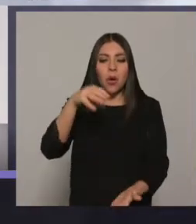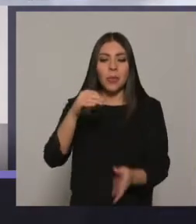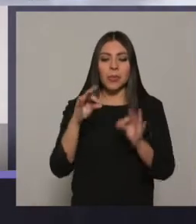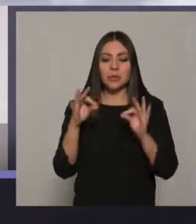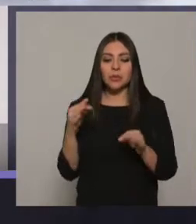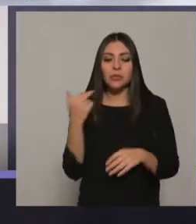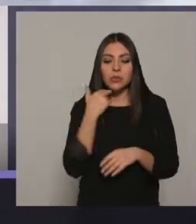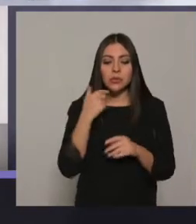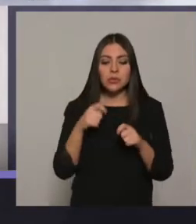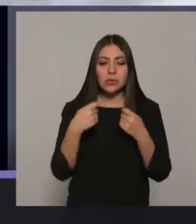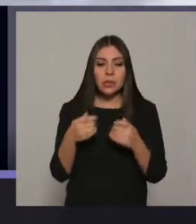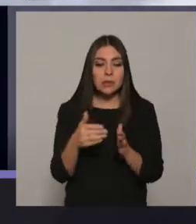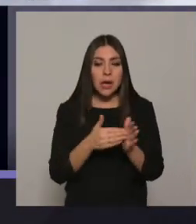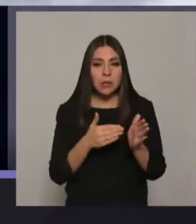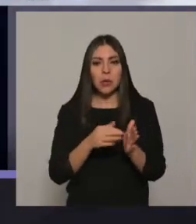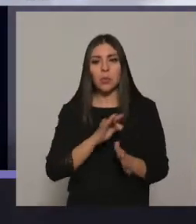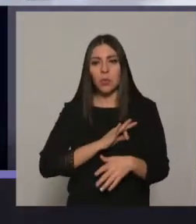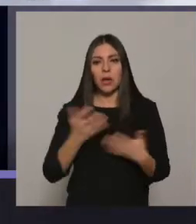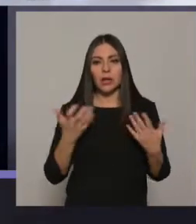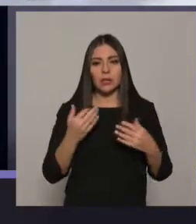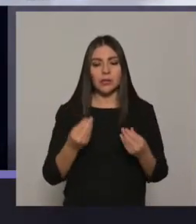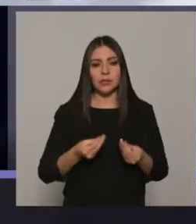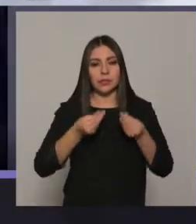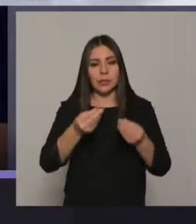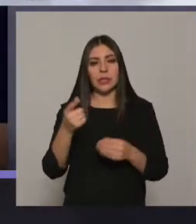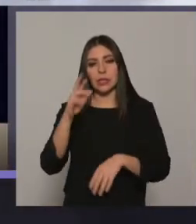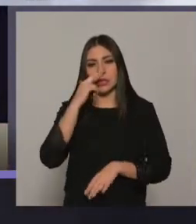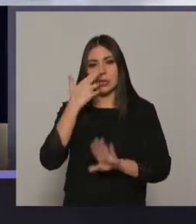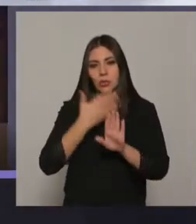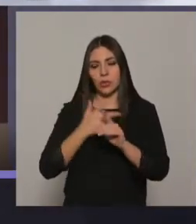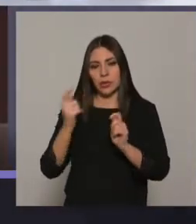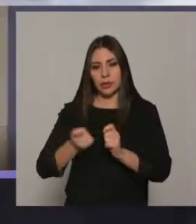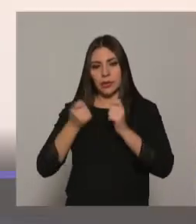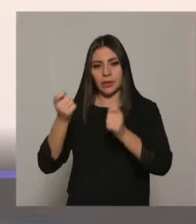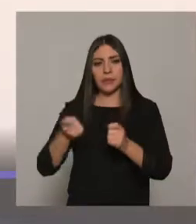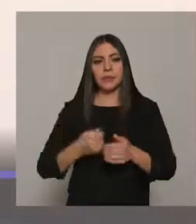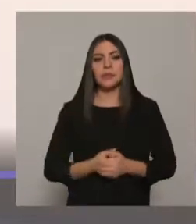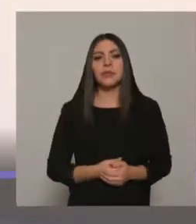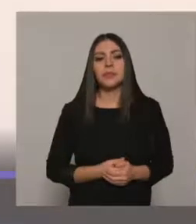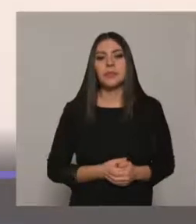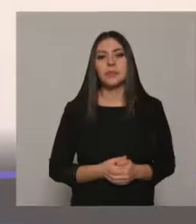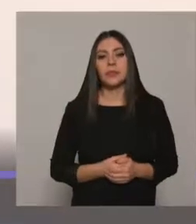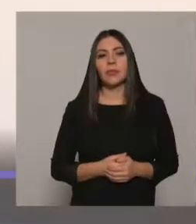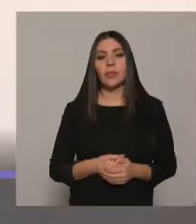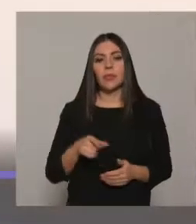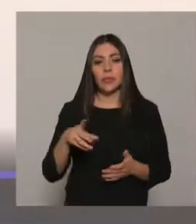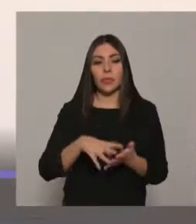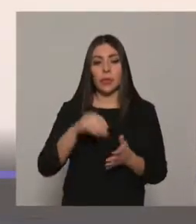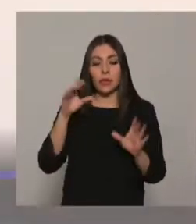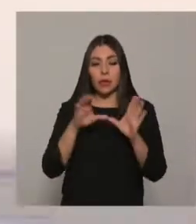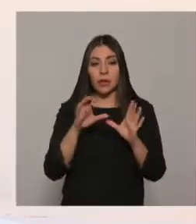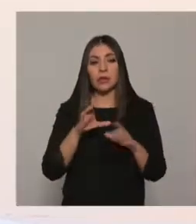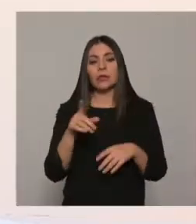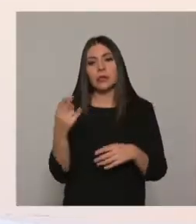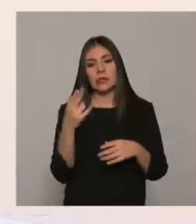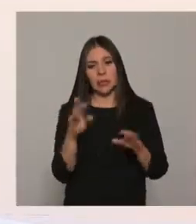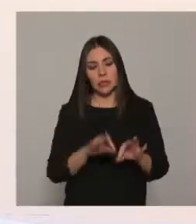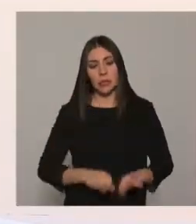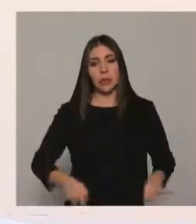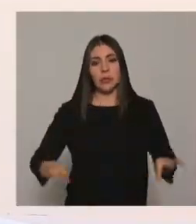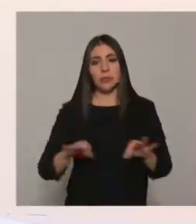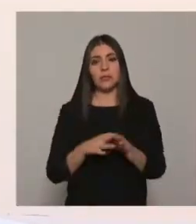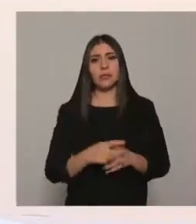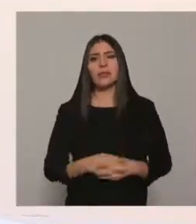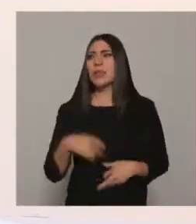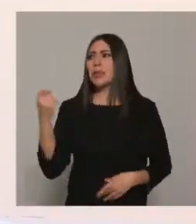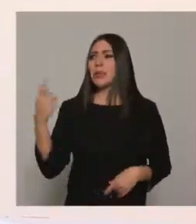o otorgar algún documento, se pueda hacer. Entonces, para copias certificadas también es importante. Claro. Hay muchas personas que dicen, ay, es